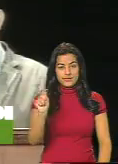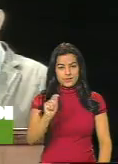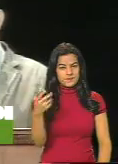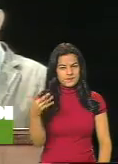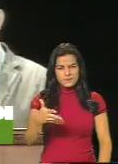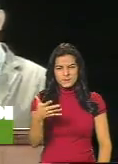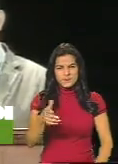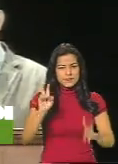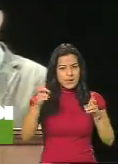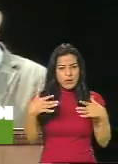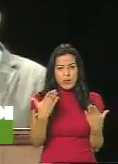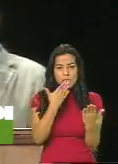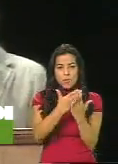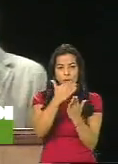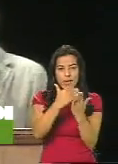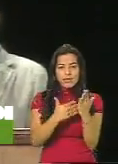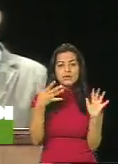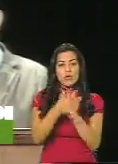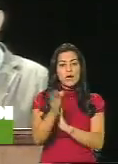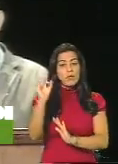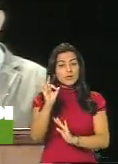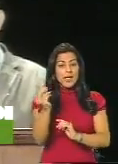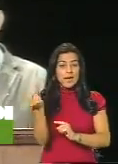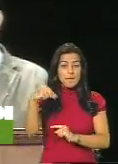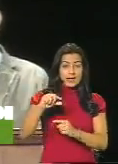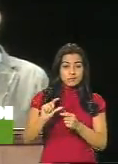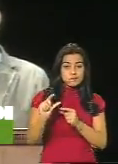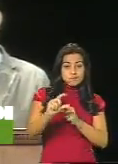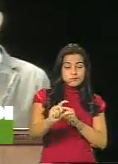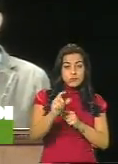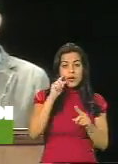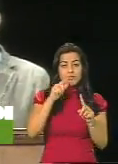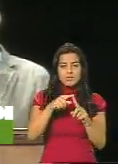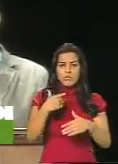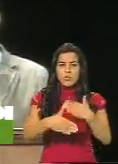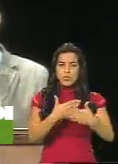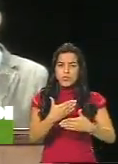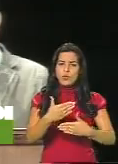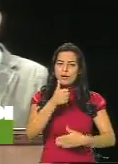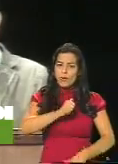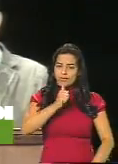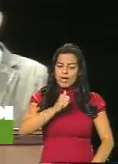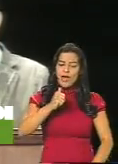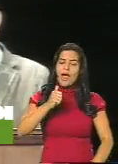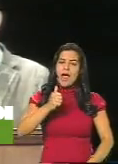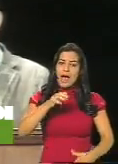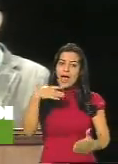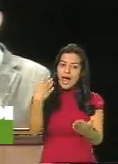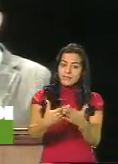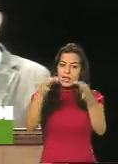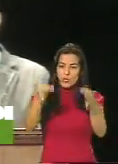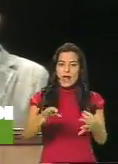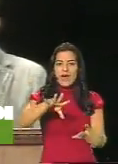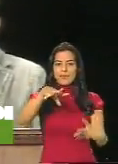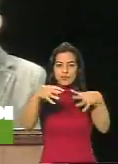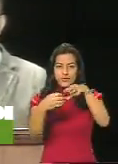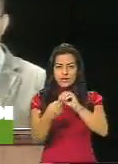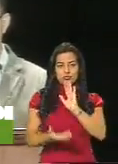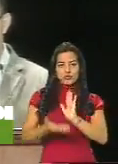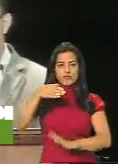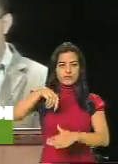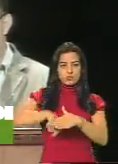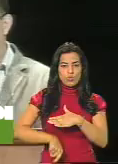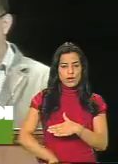fue la prima para poder, bueno, transitar el camino hasta que se diera el ajuste salarial para todo